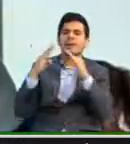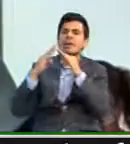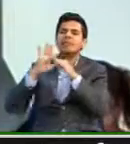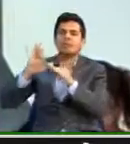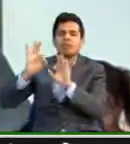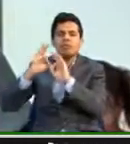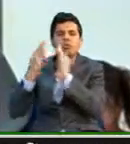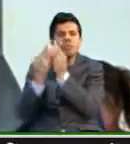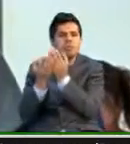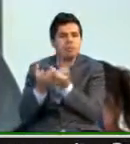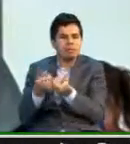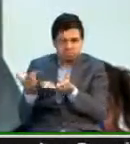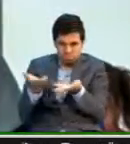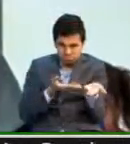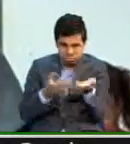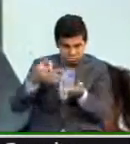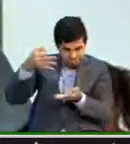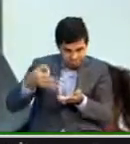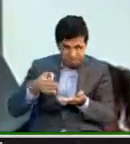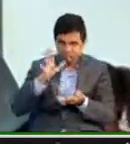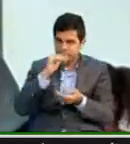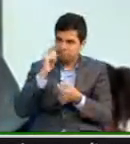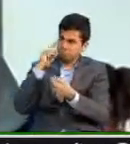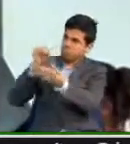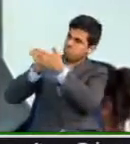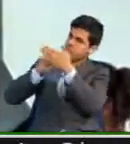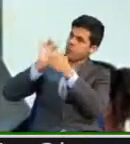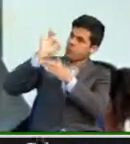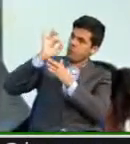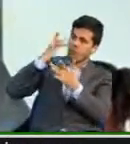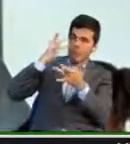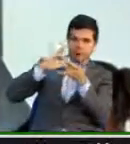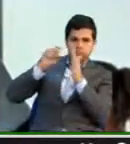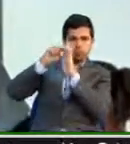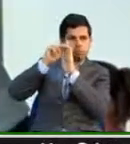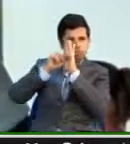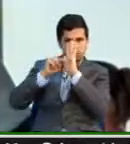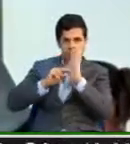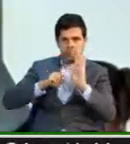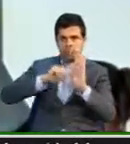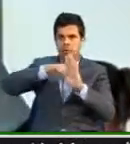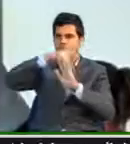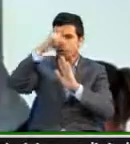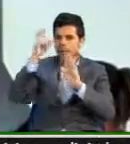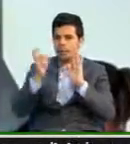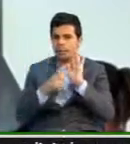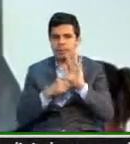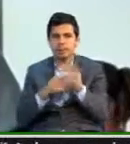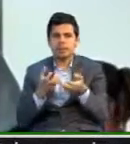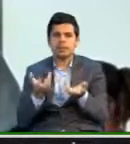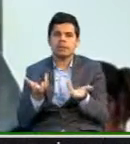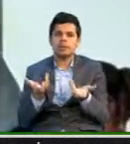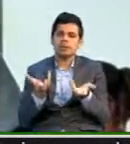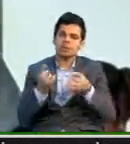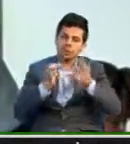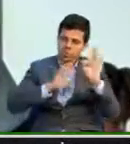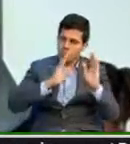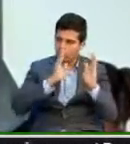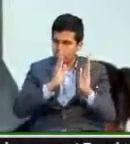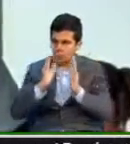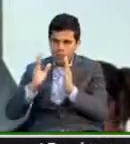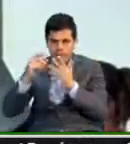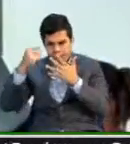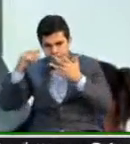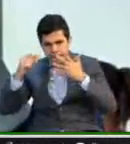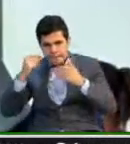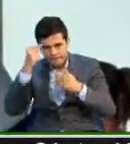familia. No tiene una estética ni una estructura como para que sea una clínica, y creo que tampoco